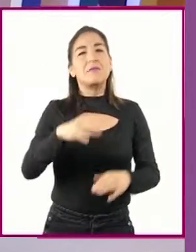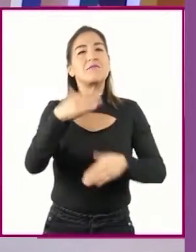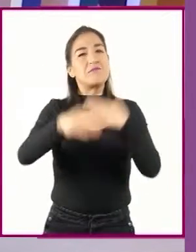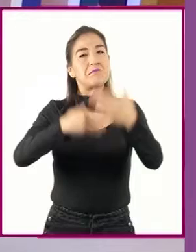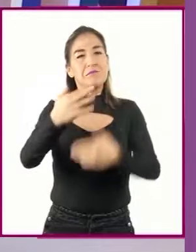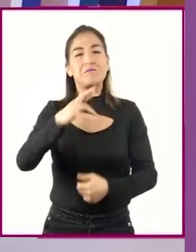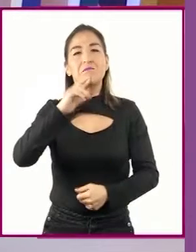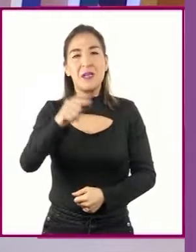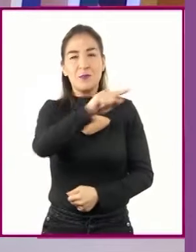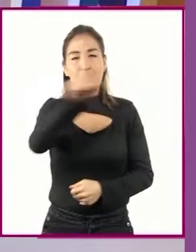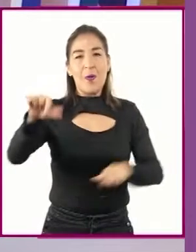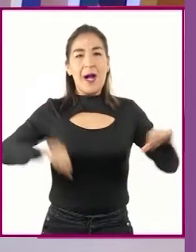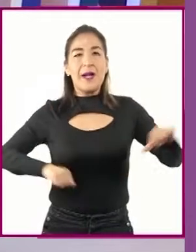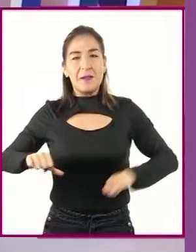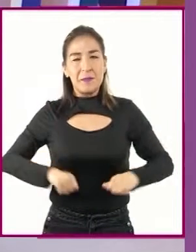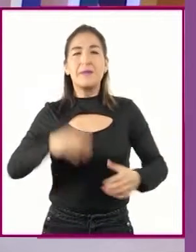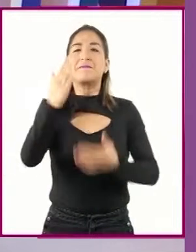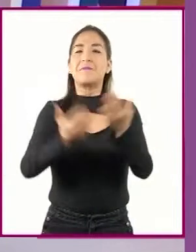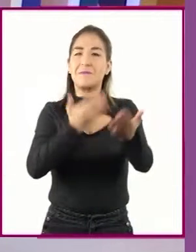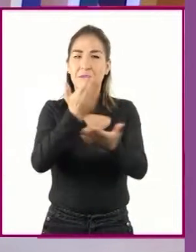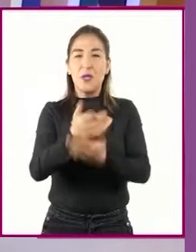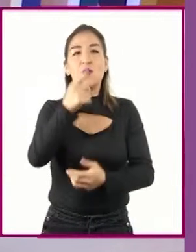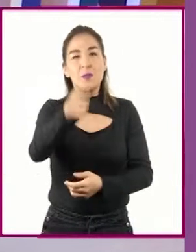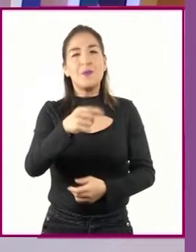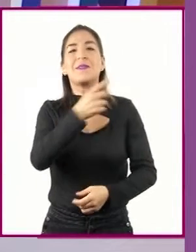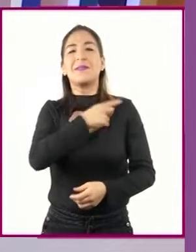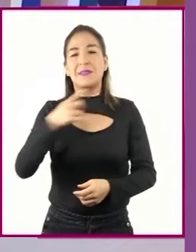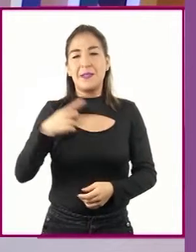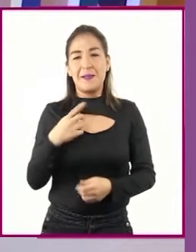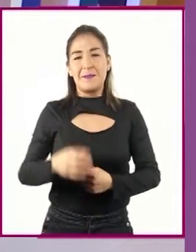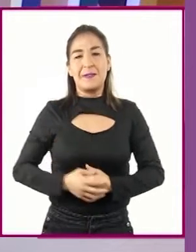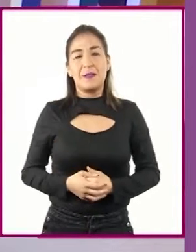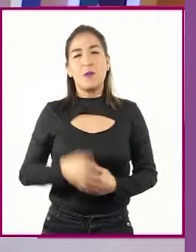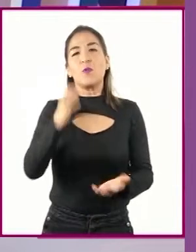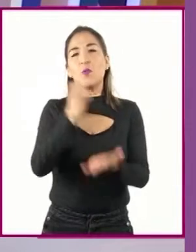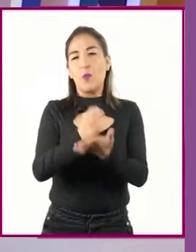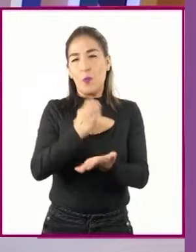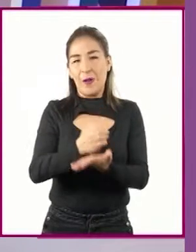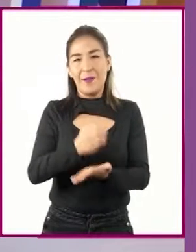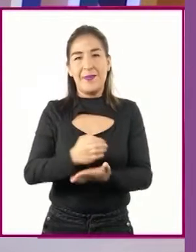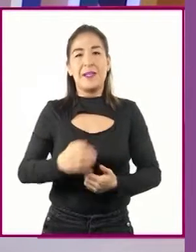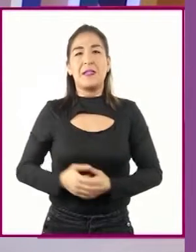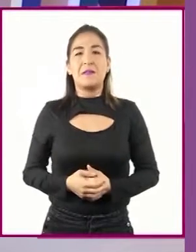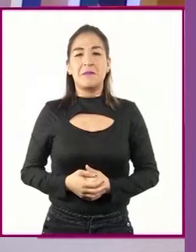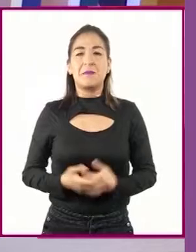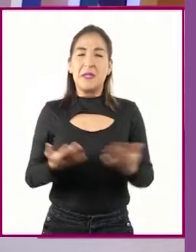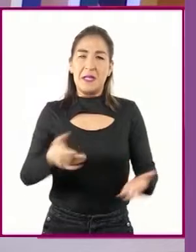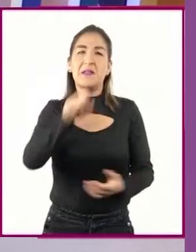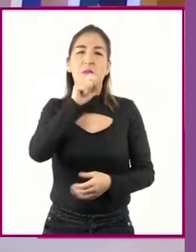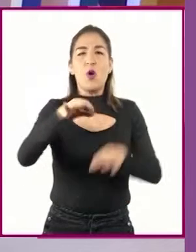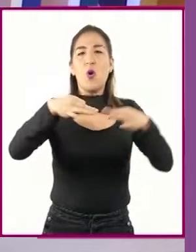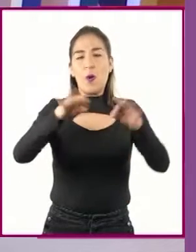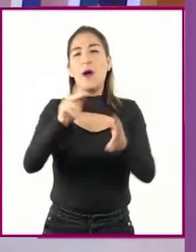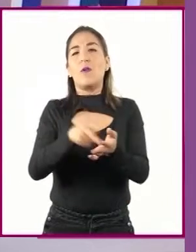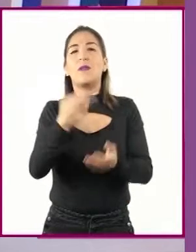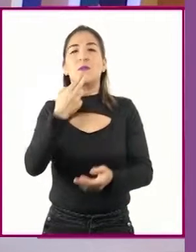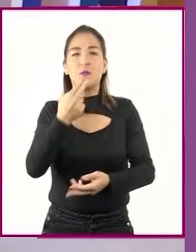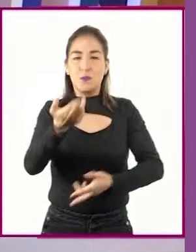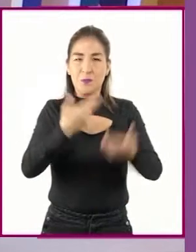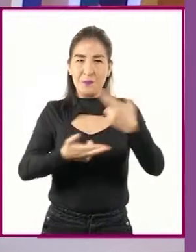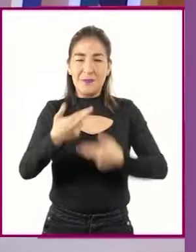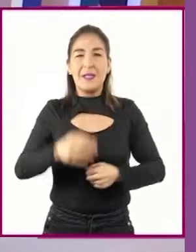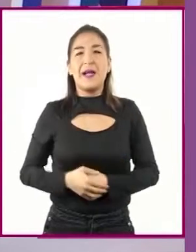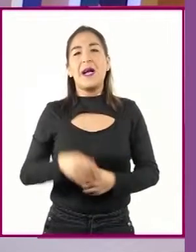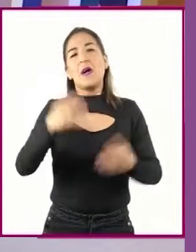desempeño en sus actividades, les recomiendo tener siempre cerca de ustedes su cuaderno o bien hojas reutilizables,